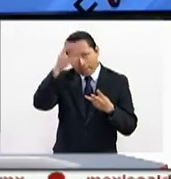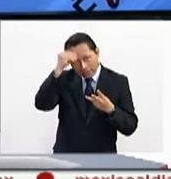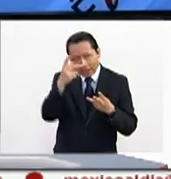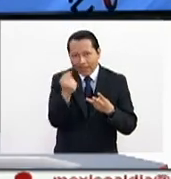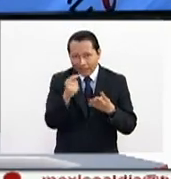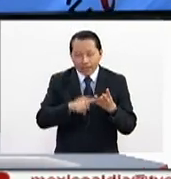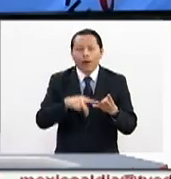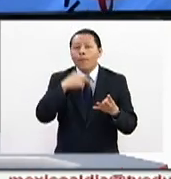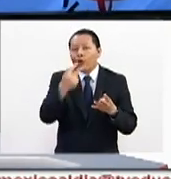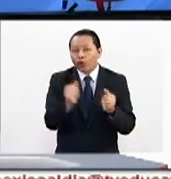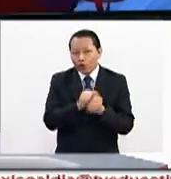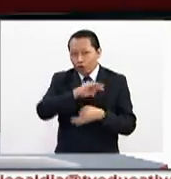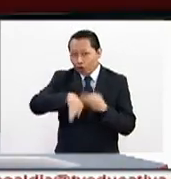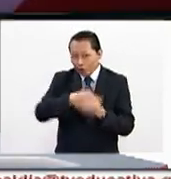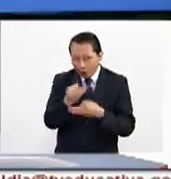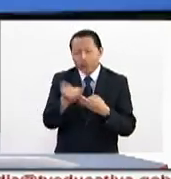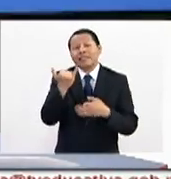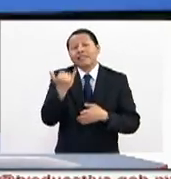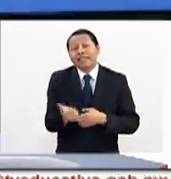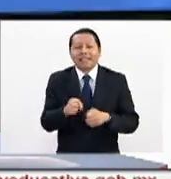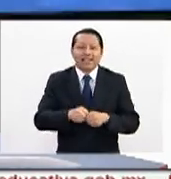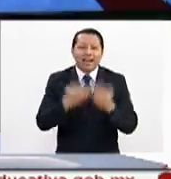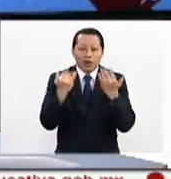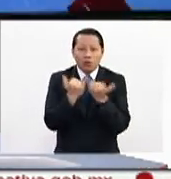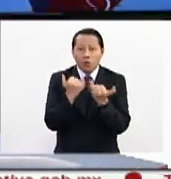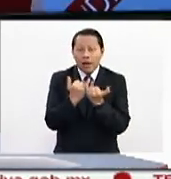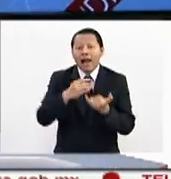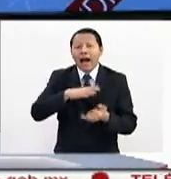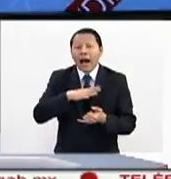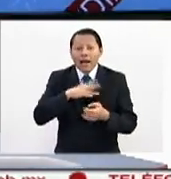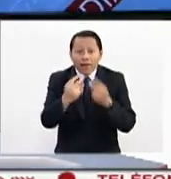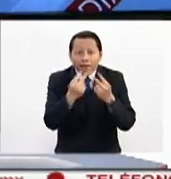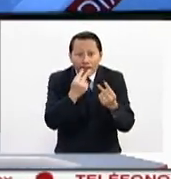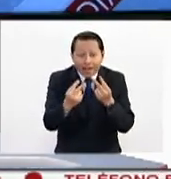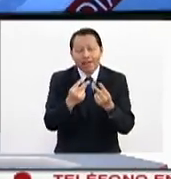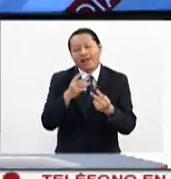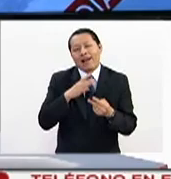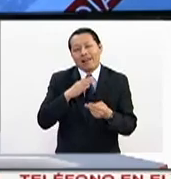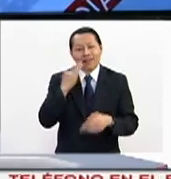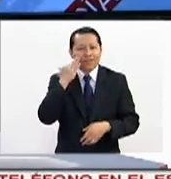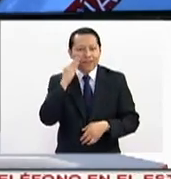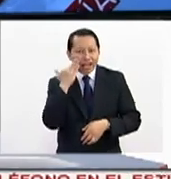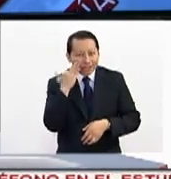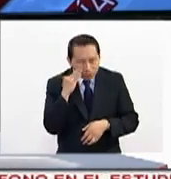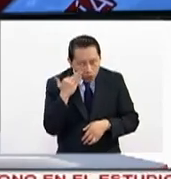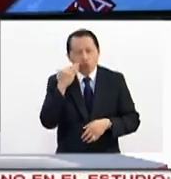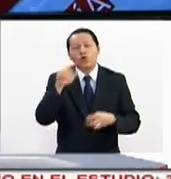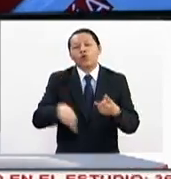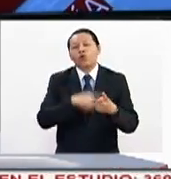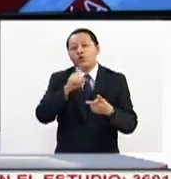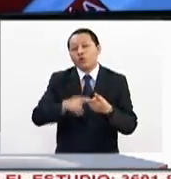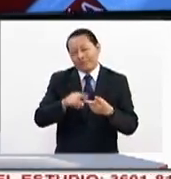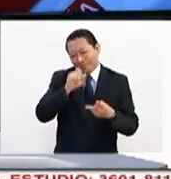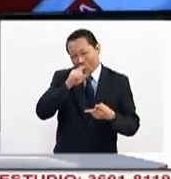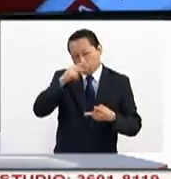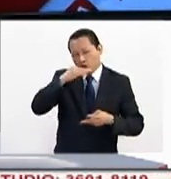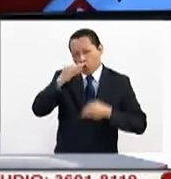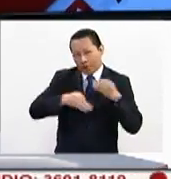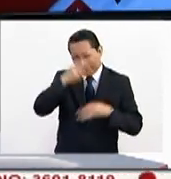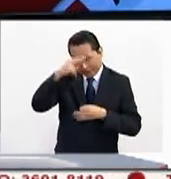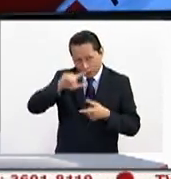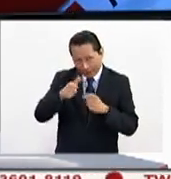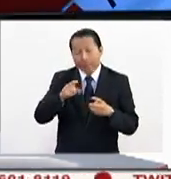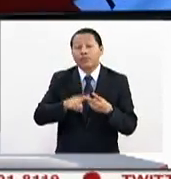Todos y también, por supuesto, a los que nos sintonizan a través de las redes sociales, en Facebook Live, Noticias México al Día y en